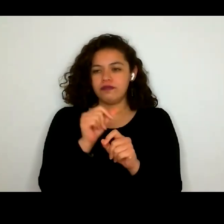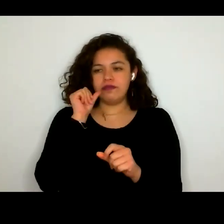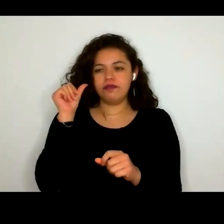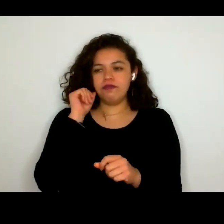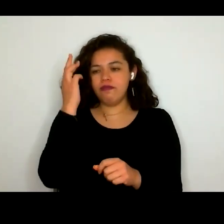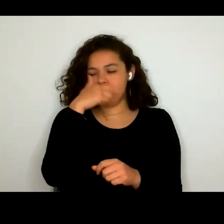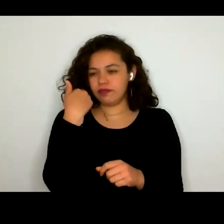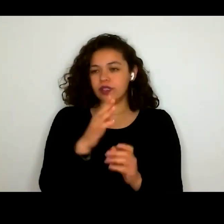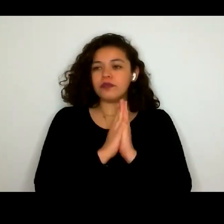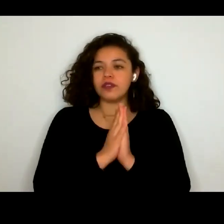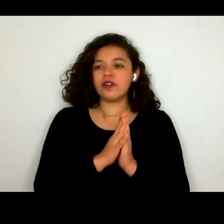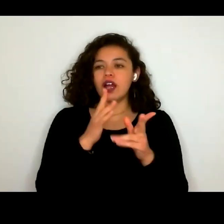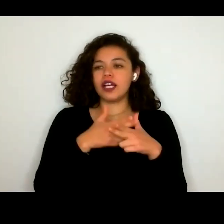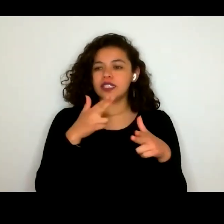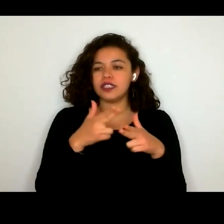favor.